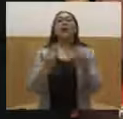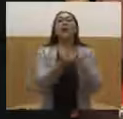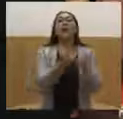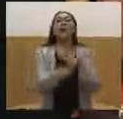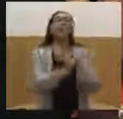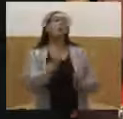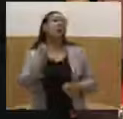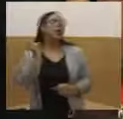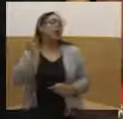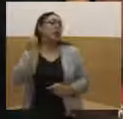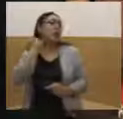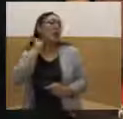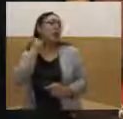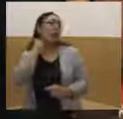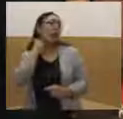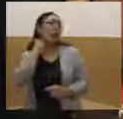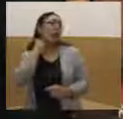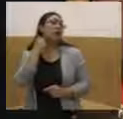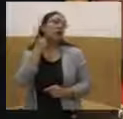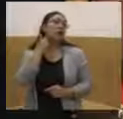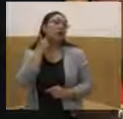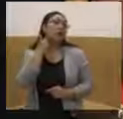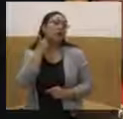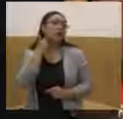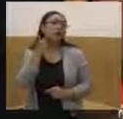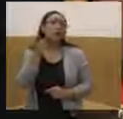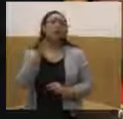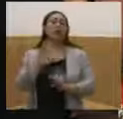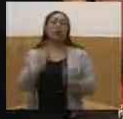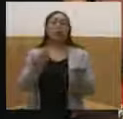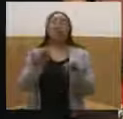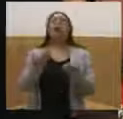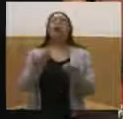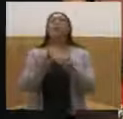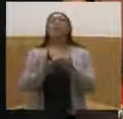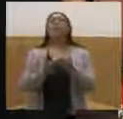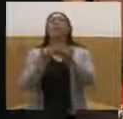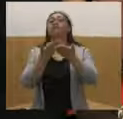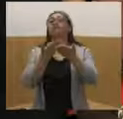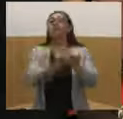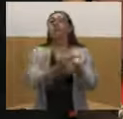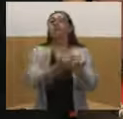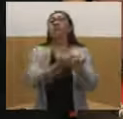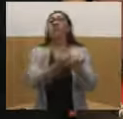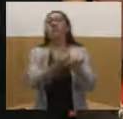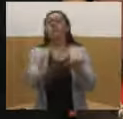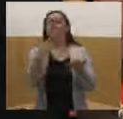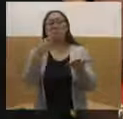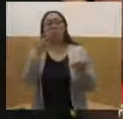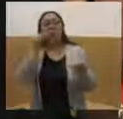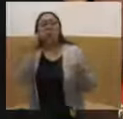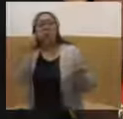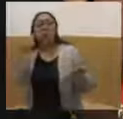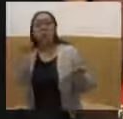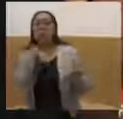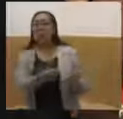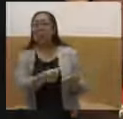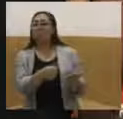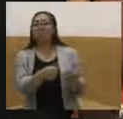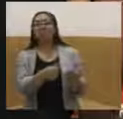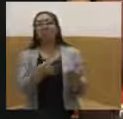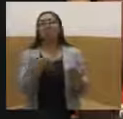de Diputados han sido presentadas por nuestros legisladores y no han encontrado resonancia entre los